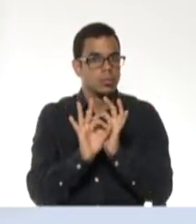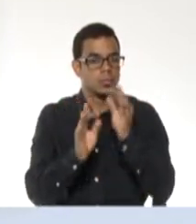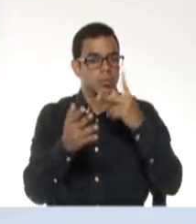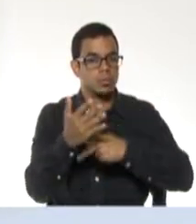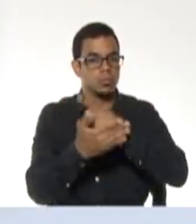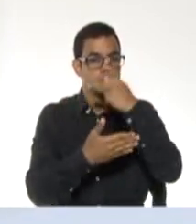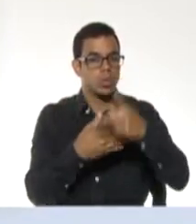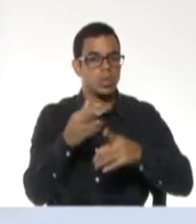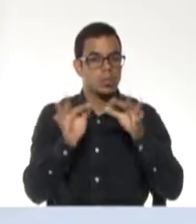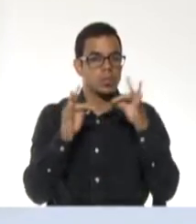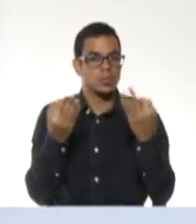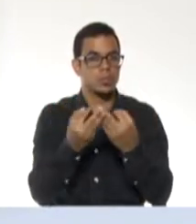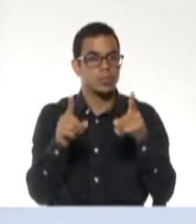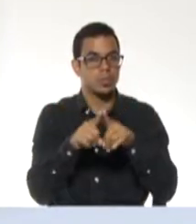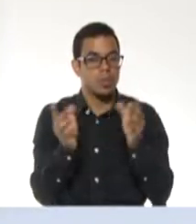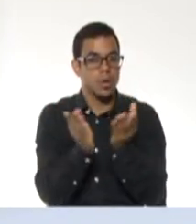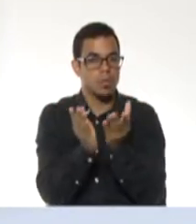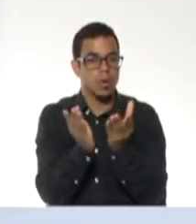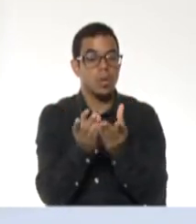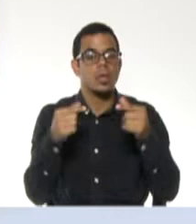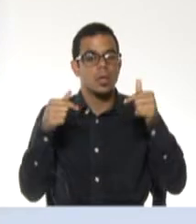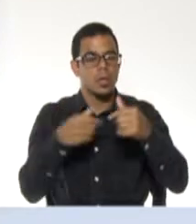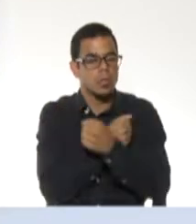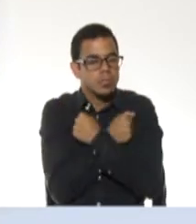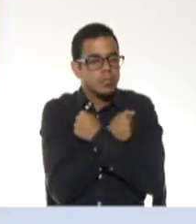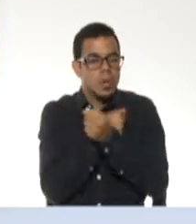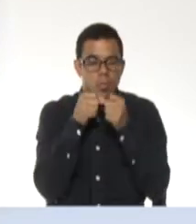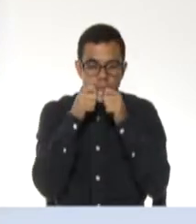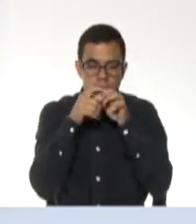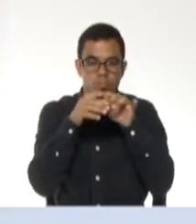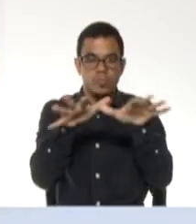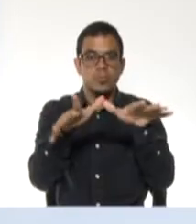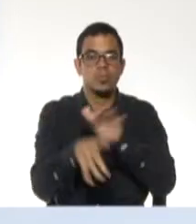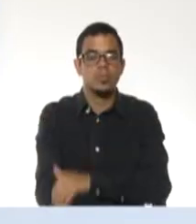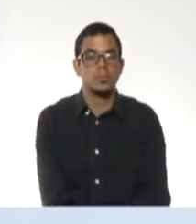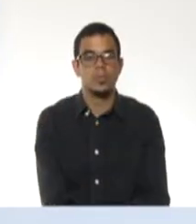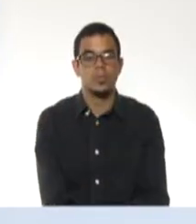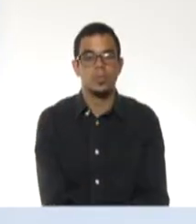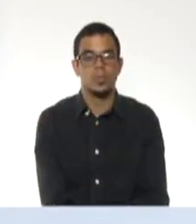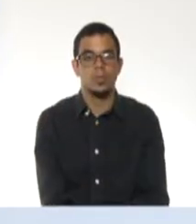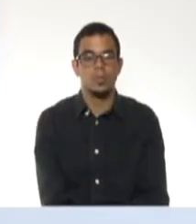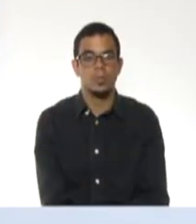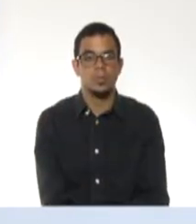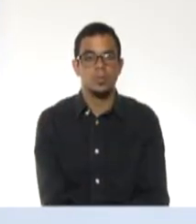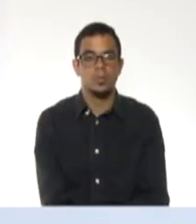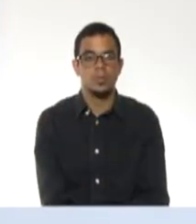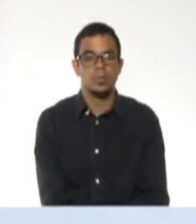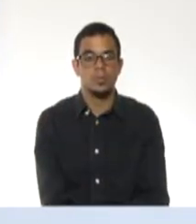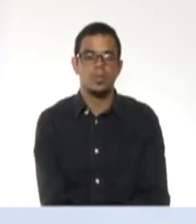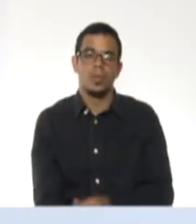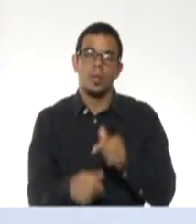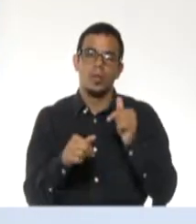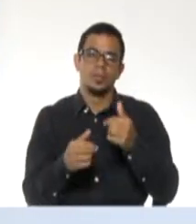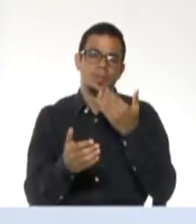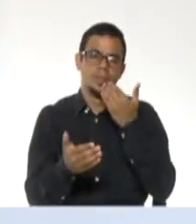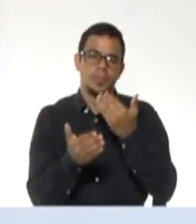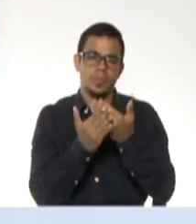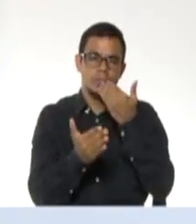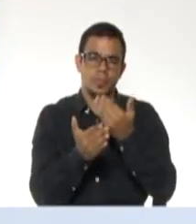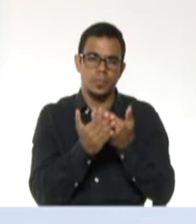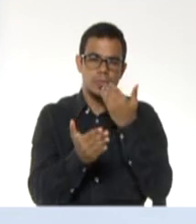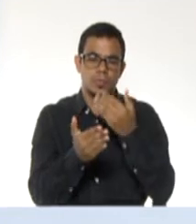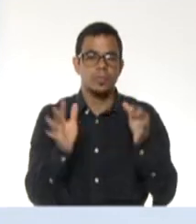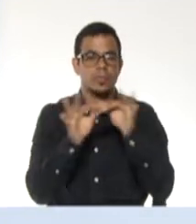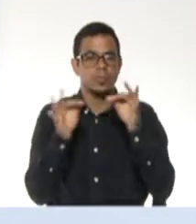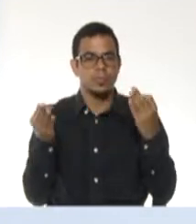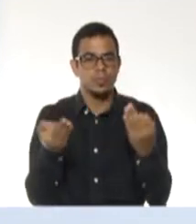nuestras programaciones que hacemos con amor y cariño para todos ustedes. Y paso por acá para agradecerle a toda nuestra gran